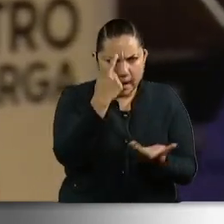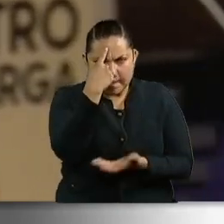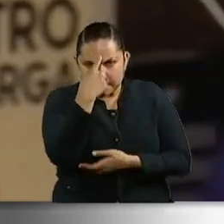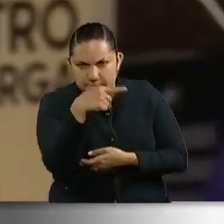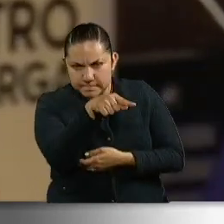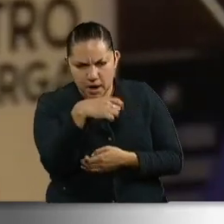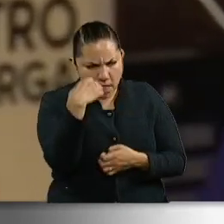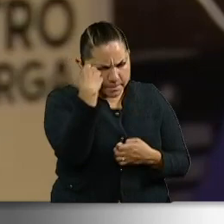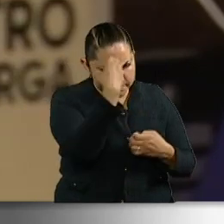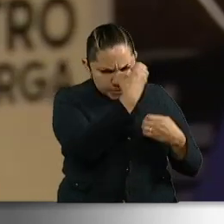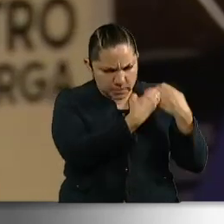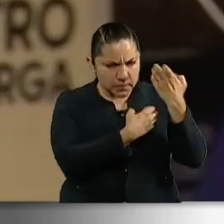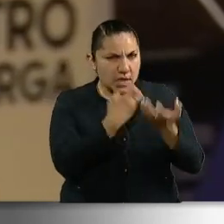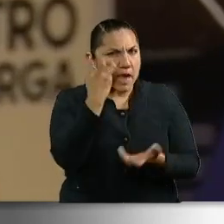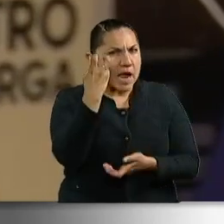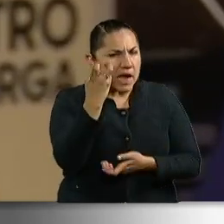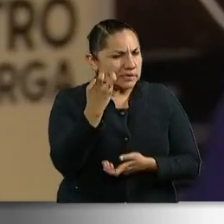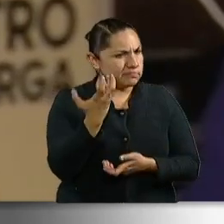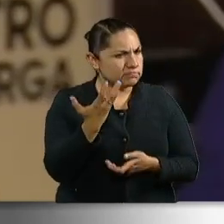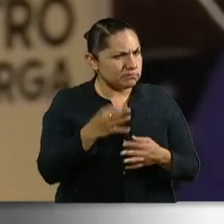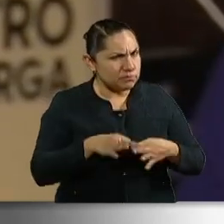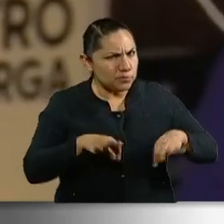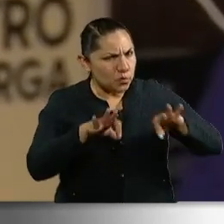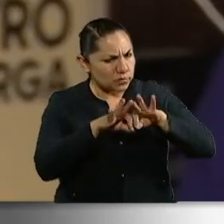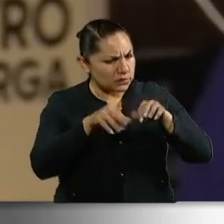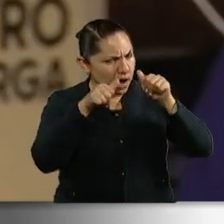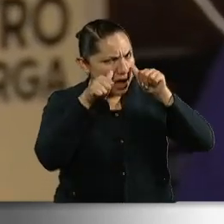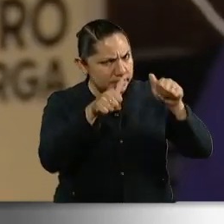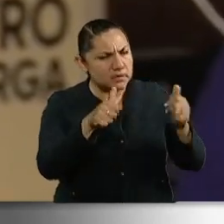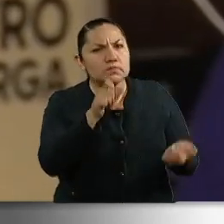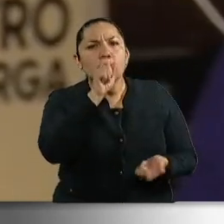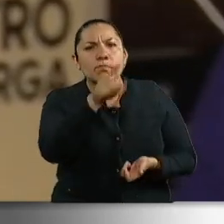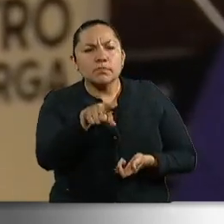labor fiscalizadora, sino que además nos hacen cuestionar